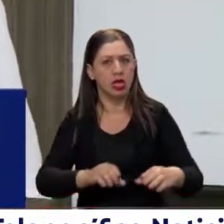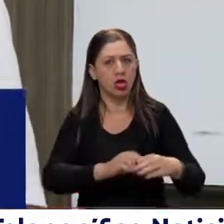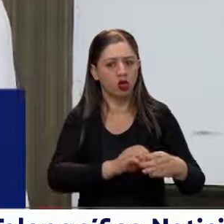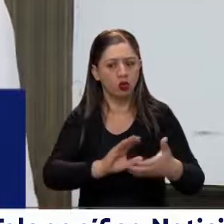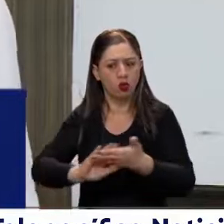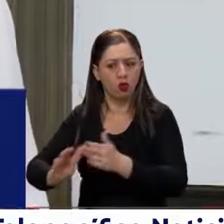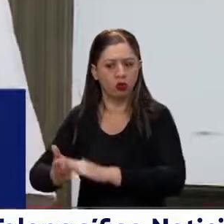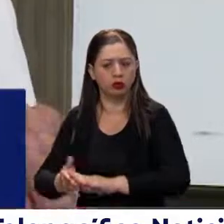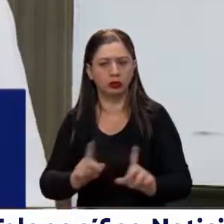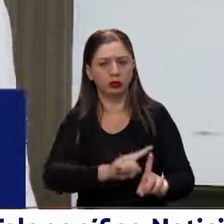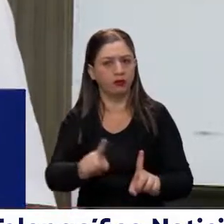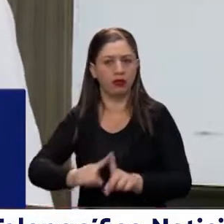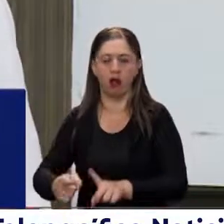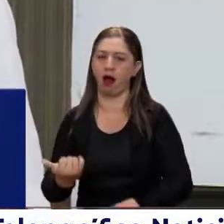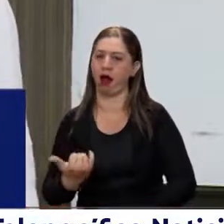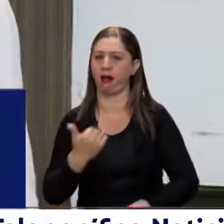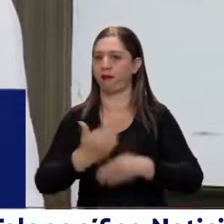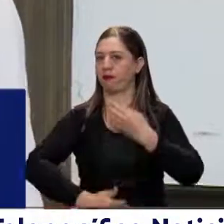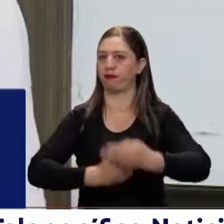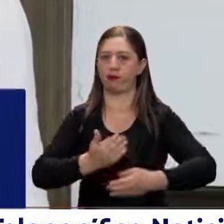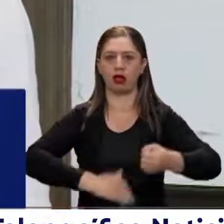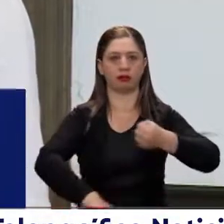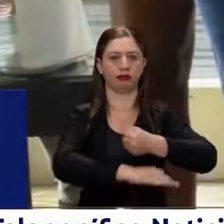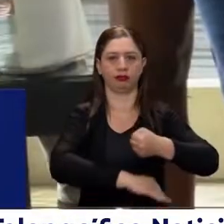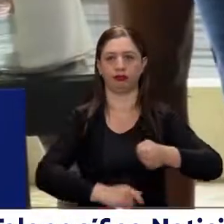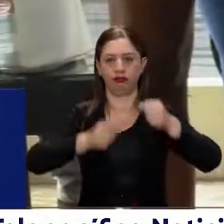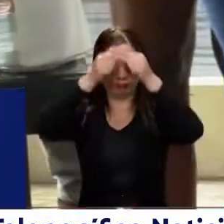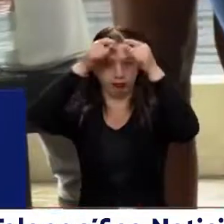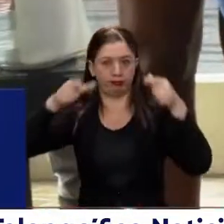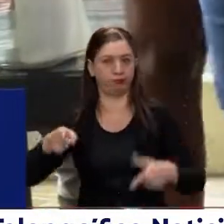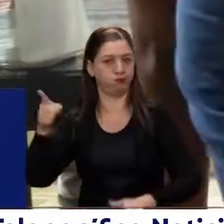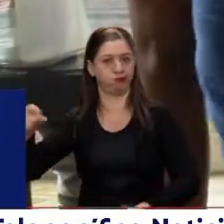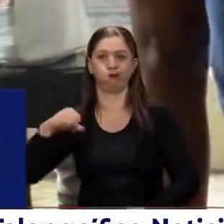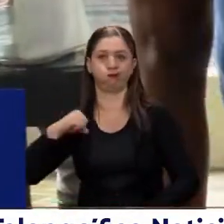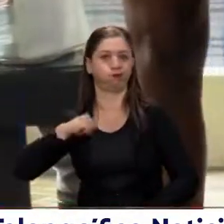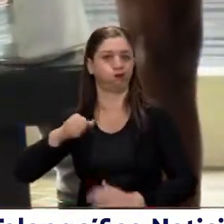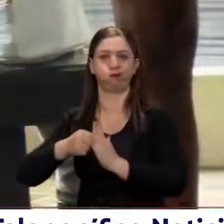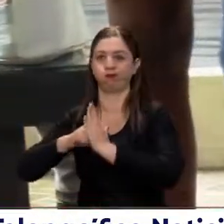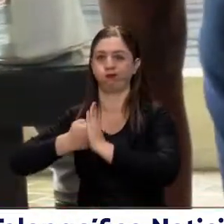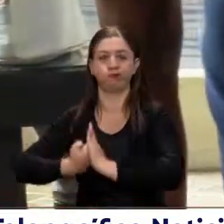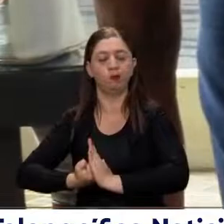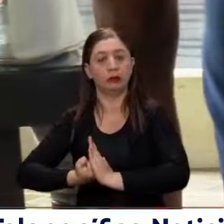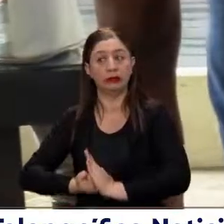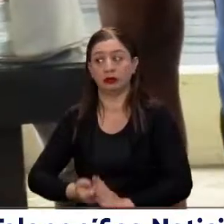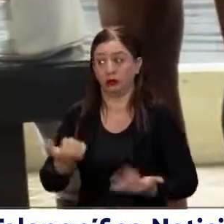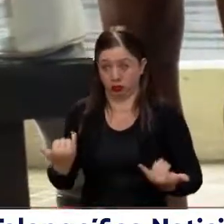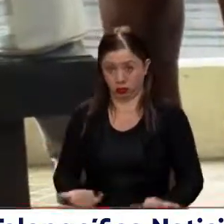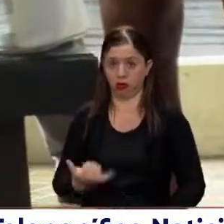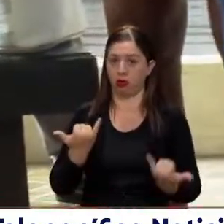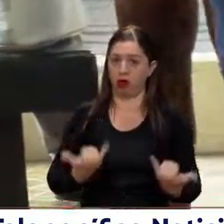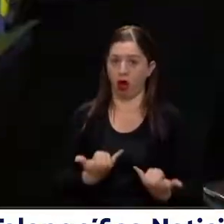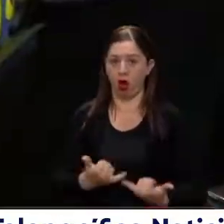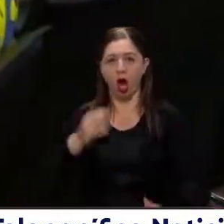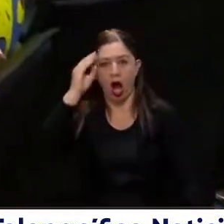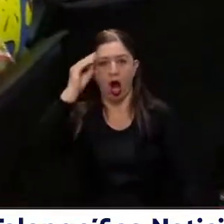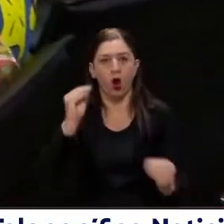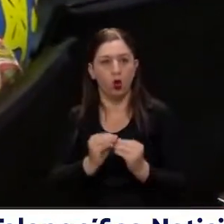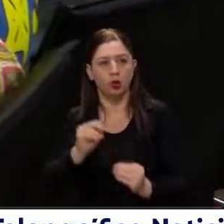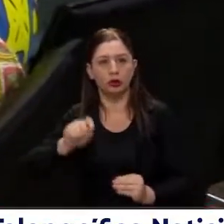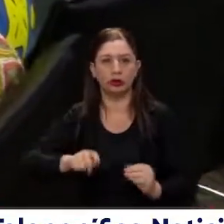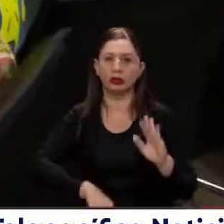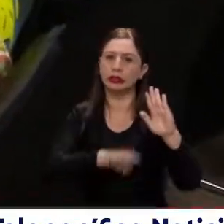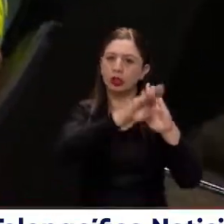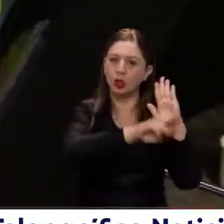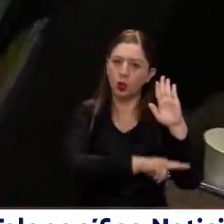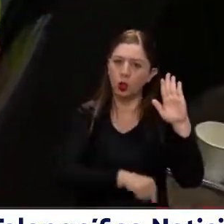no está procesada en las bases de datos del Estado. Y eso es lo que estamos, entre otras cosas, concertando en este